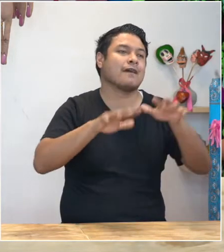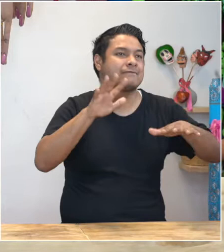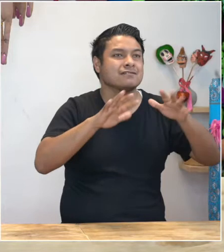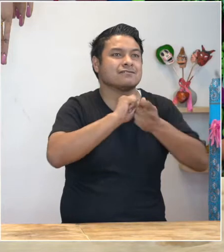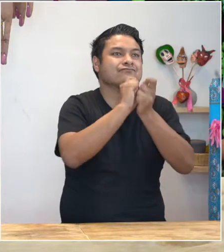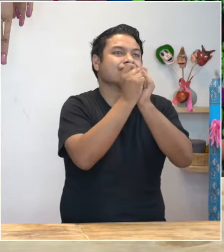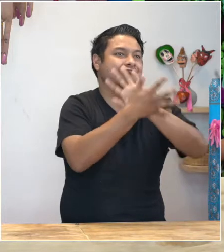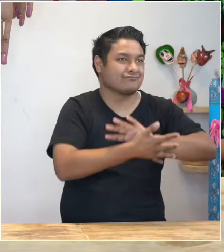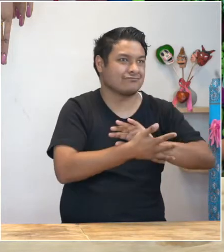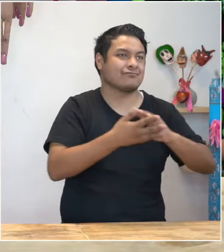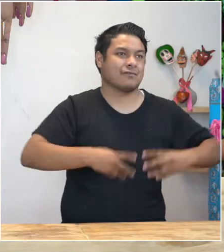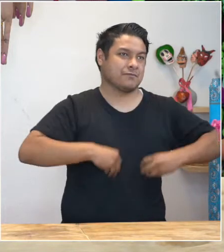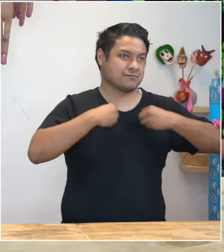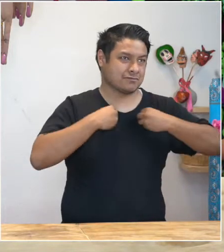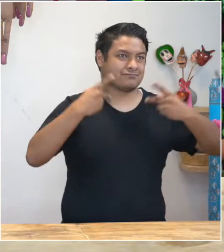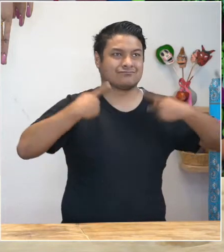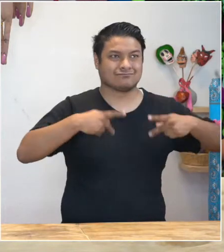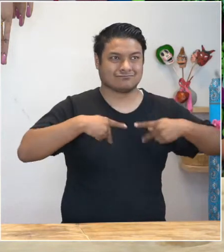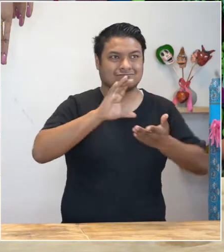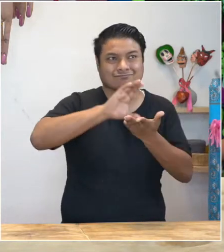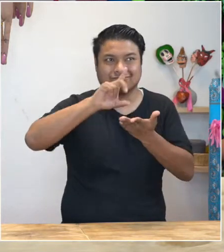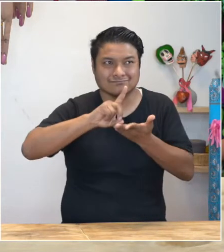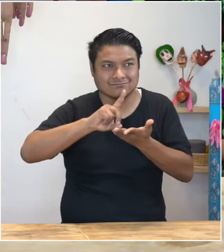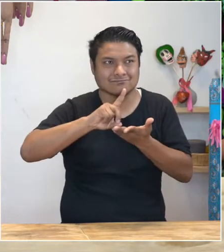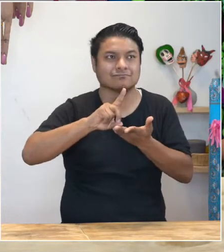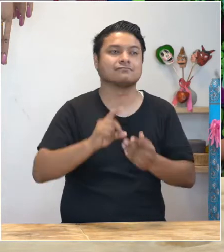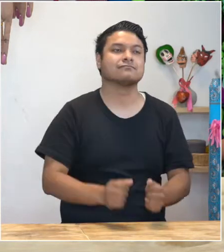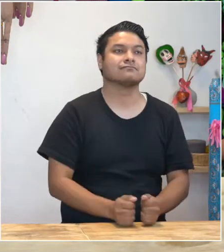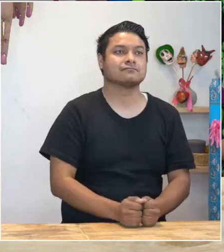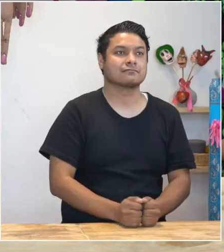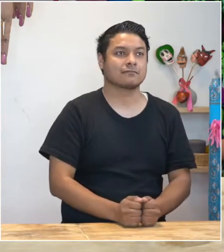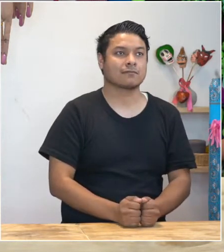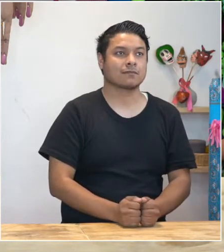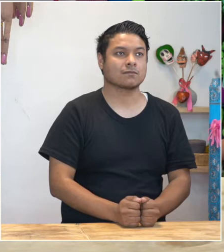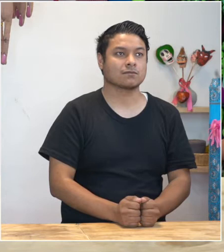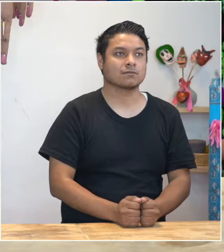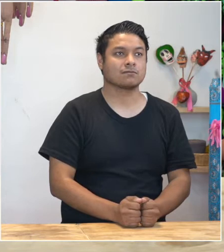personas. En mi experiencia en el trabajo